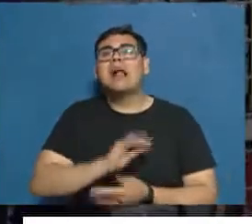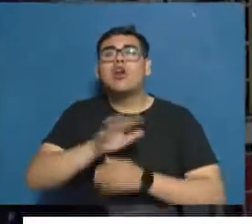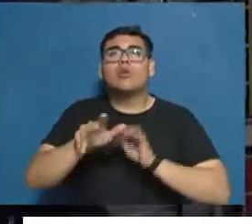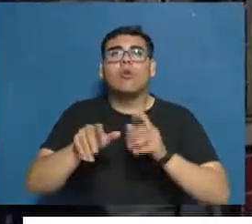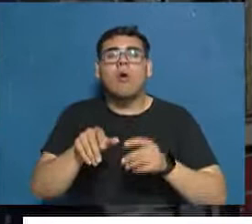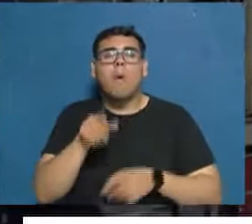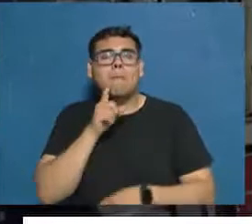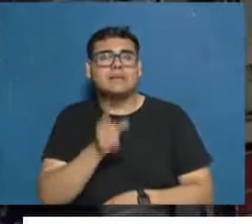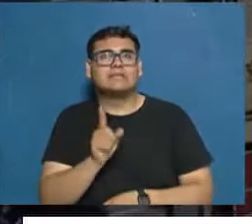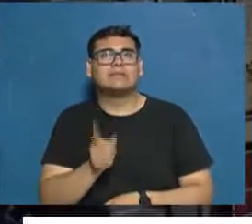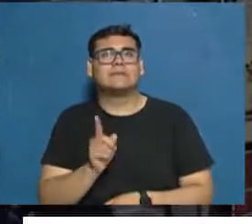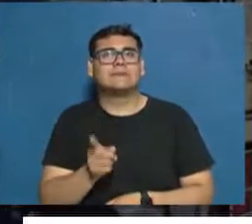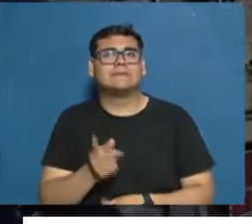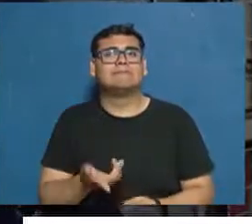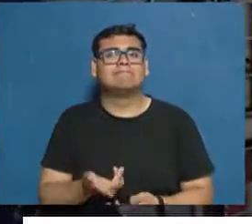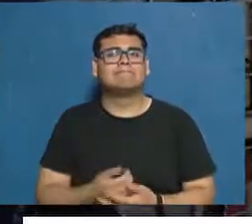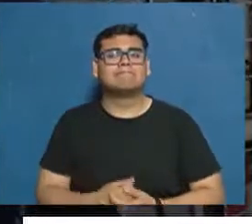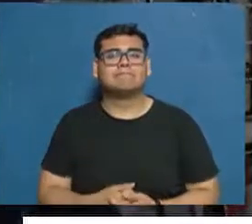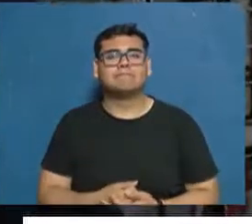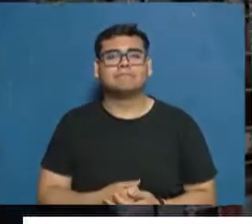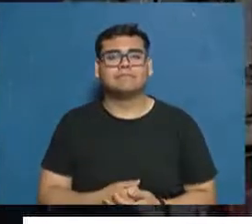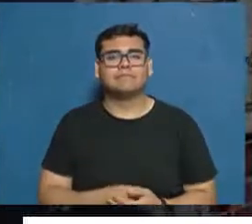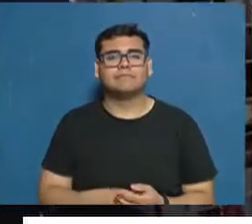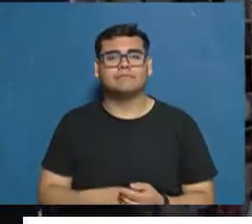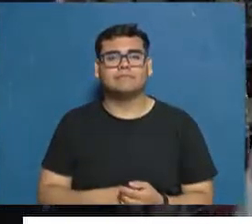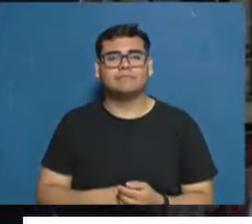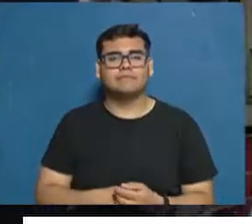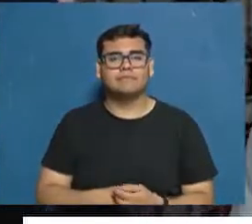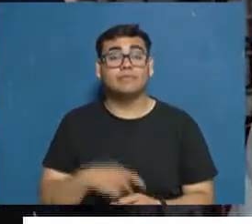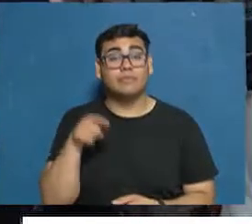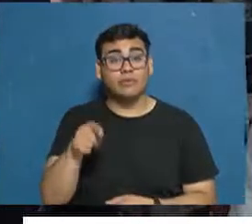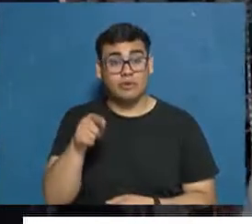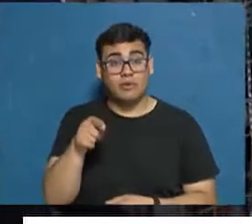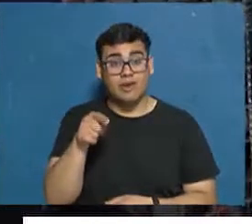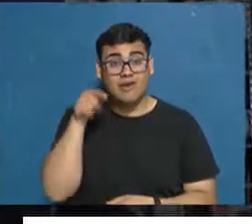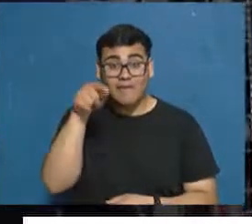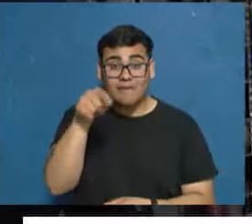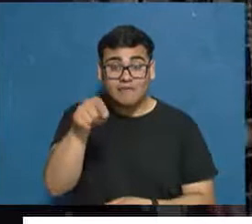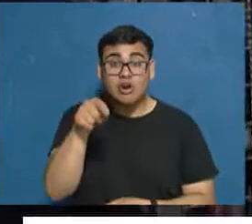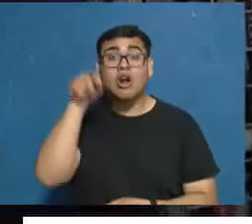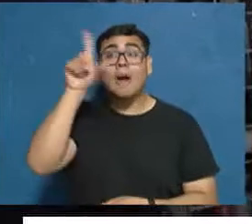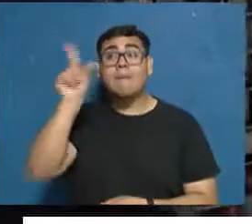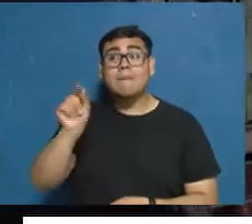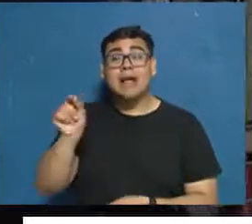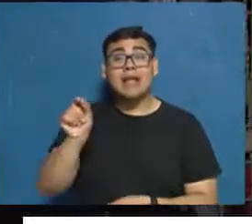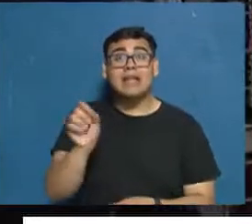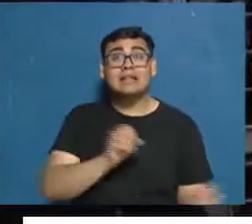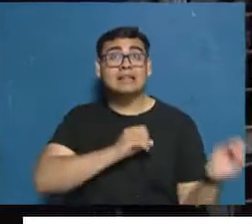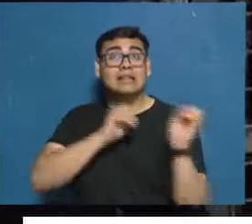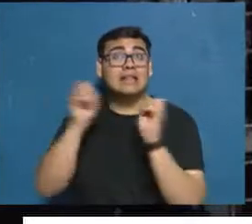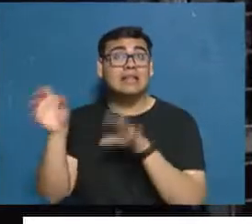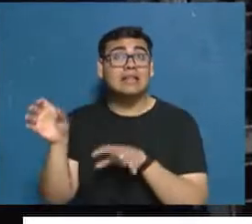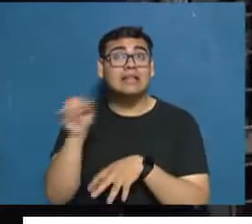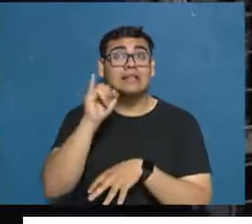inseguridad. La inseguridad. La inseguridad. En su caso, ¿se iría del país? Esta es una encuesta a nivel nacional.